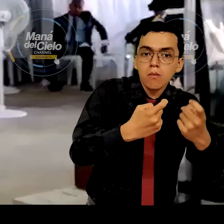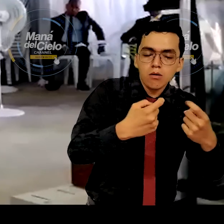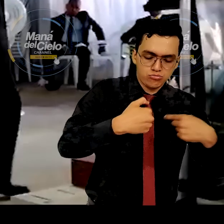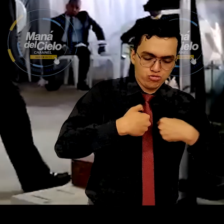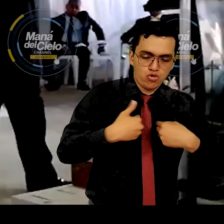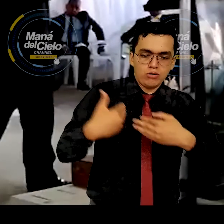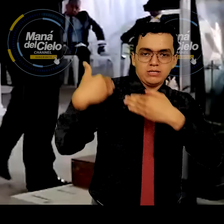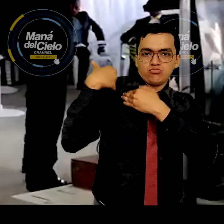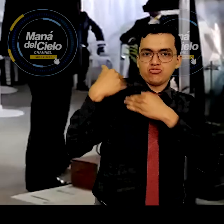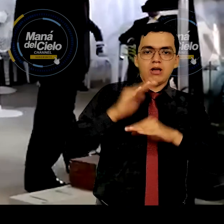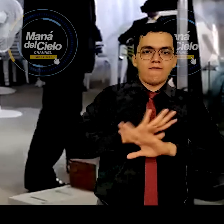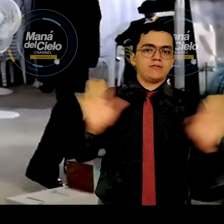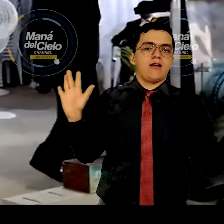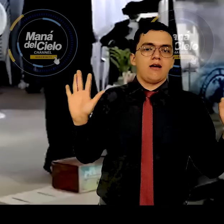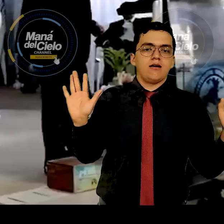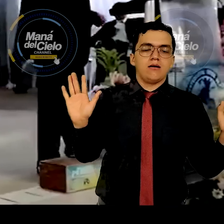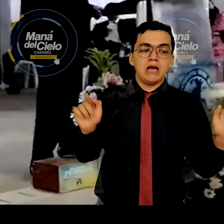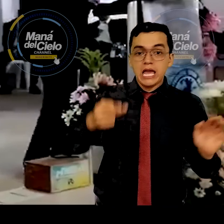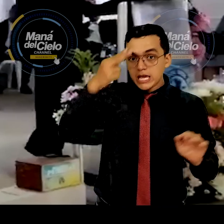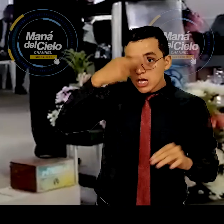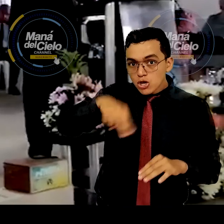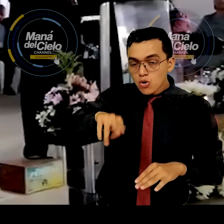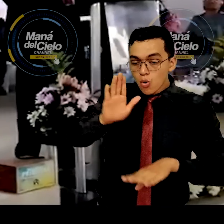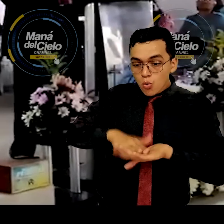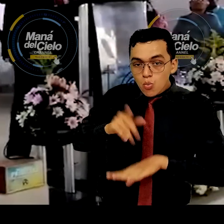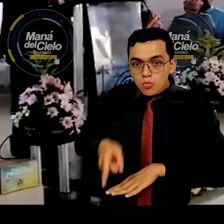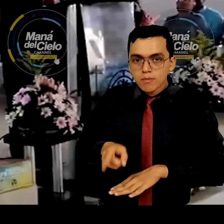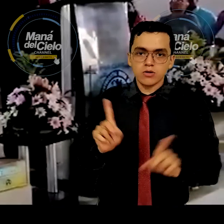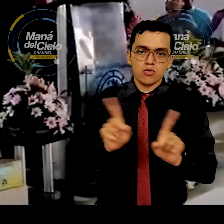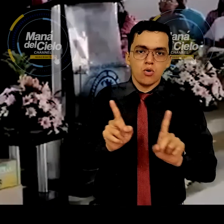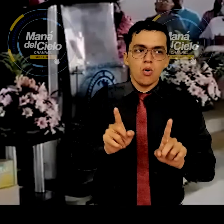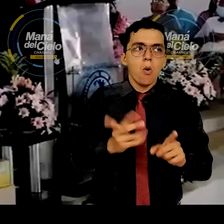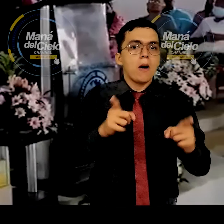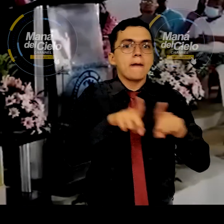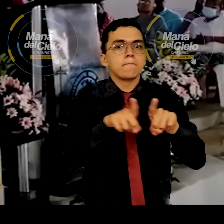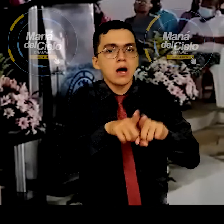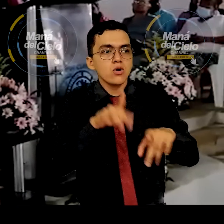Dios no hace eso, no castiga a la gente en cuerpo ajeno.